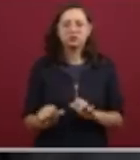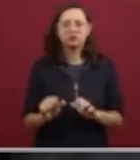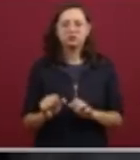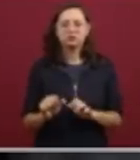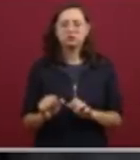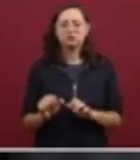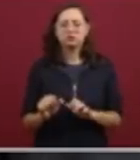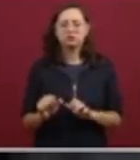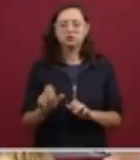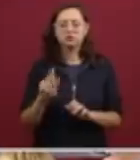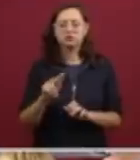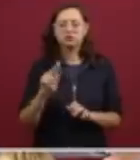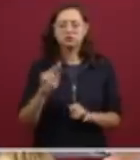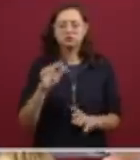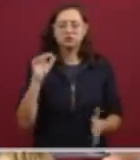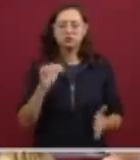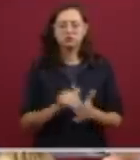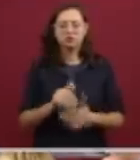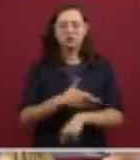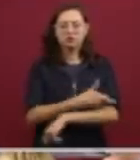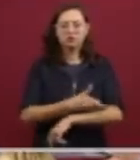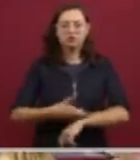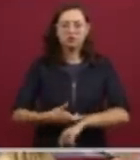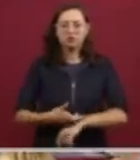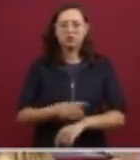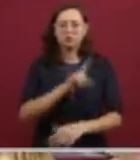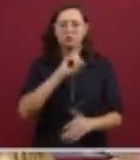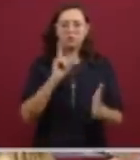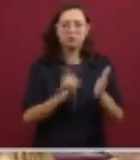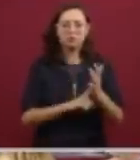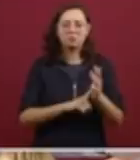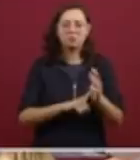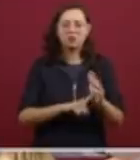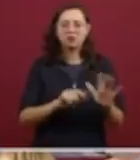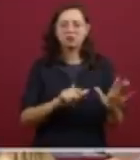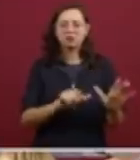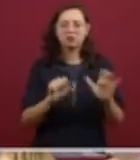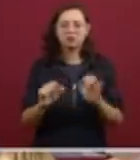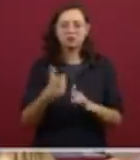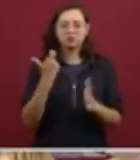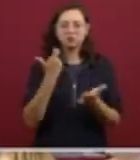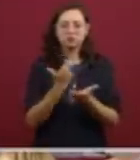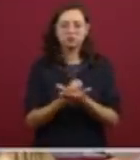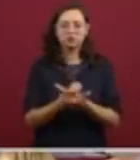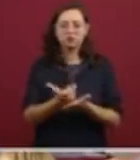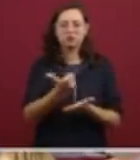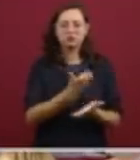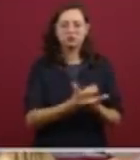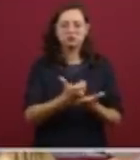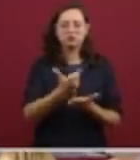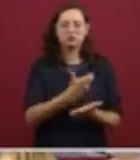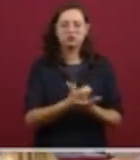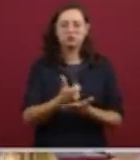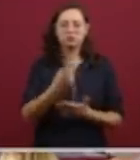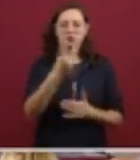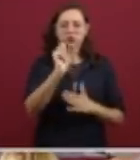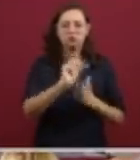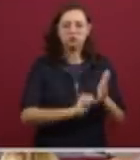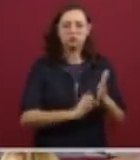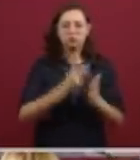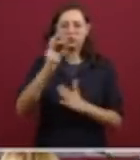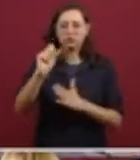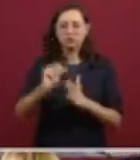3.686.000 familias. Estamos hablando de 1.600 pesos bimestrales. En educación media